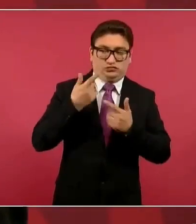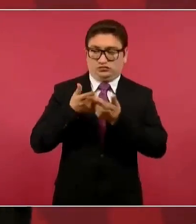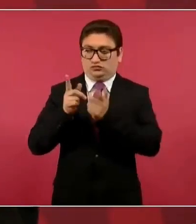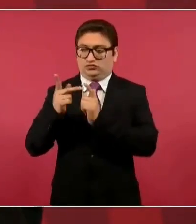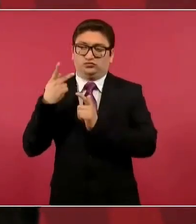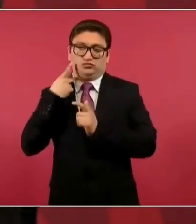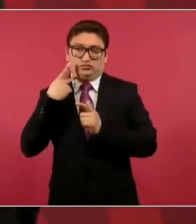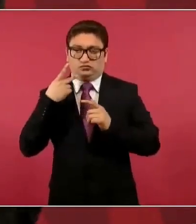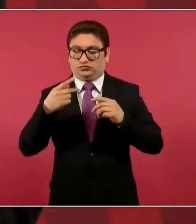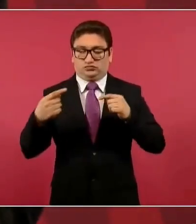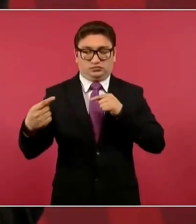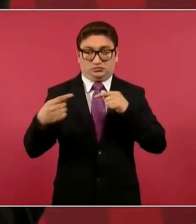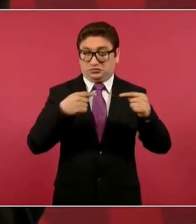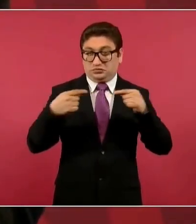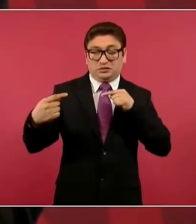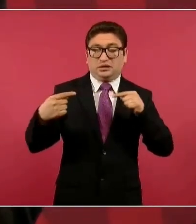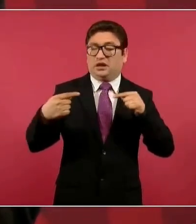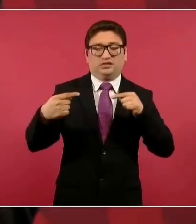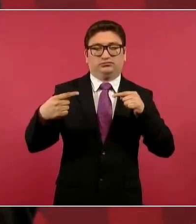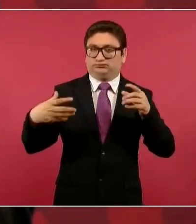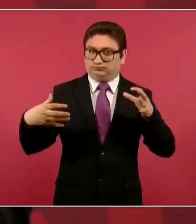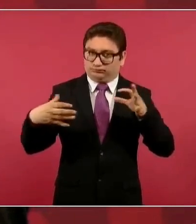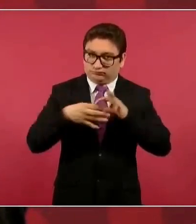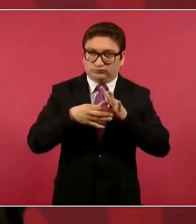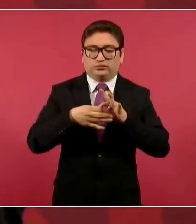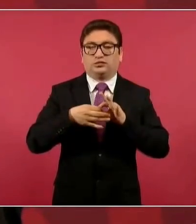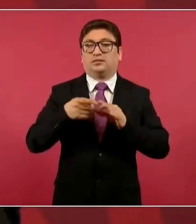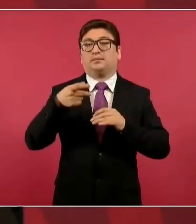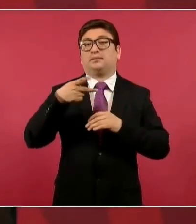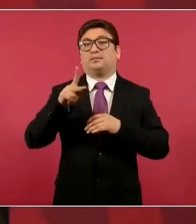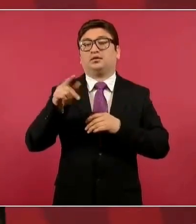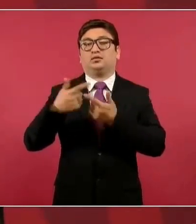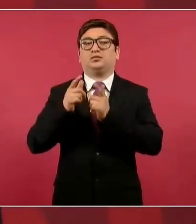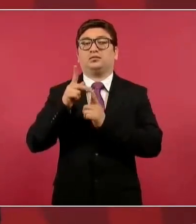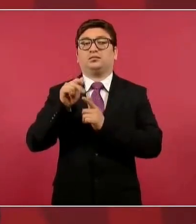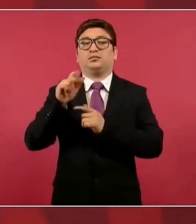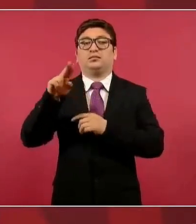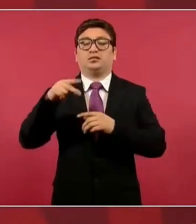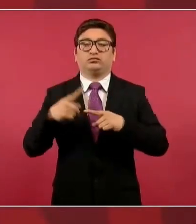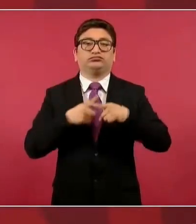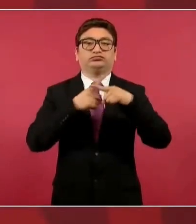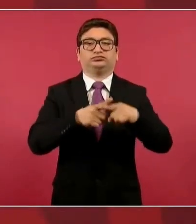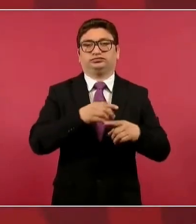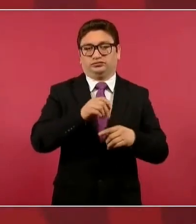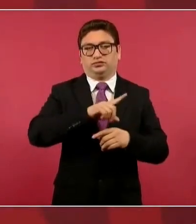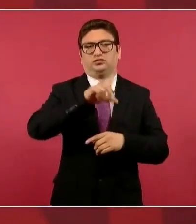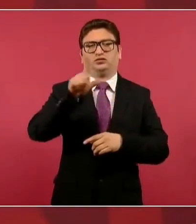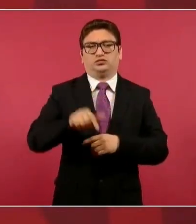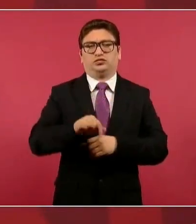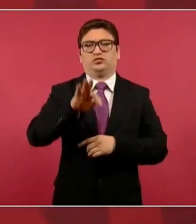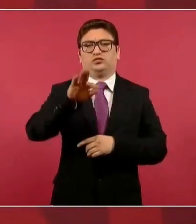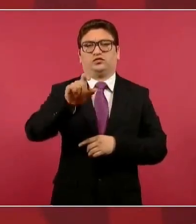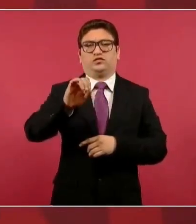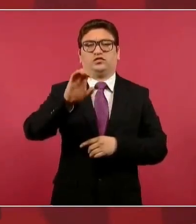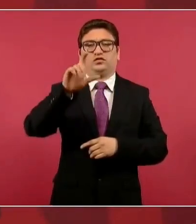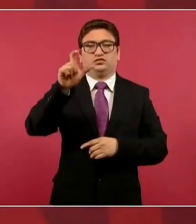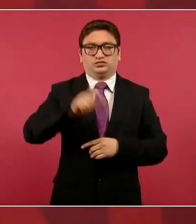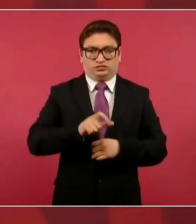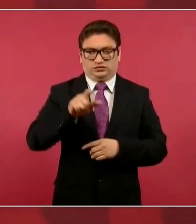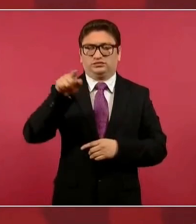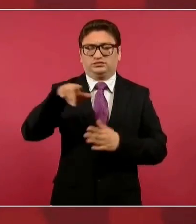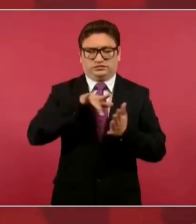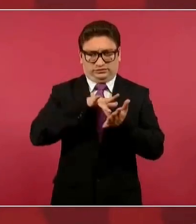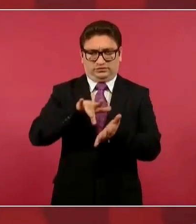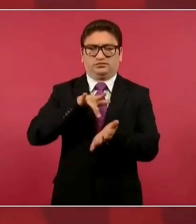pero los del PAN se sumaron. Incluso después Fox apoyó.